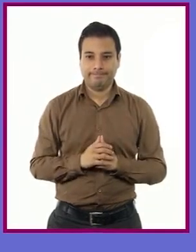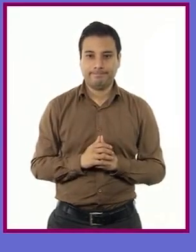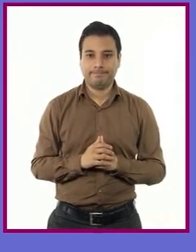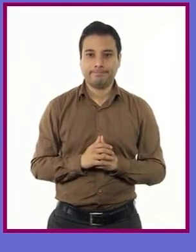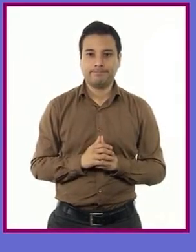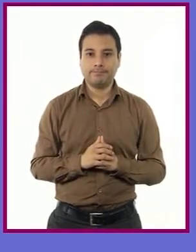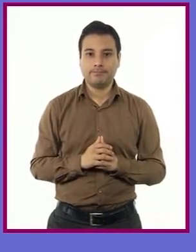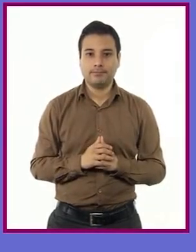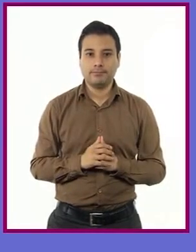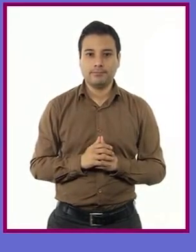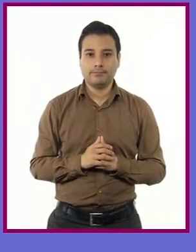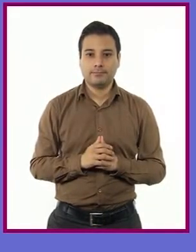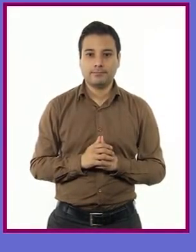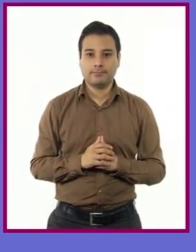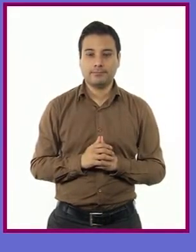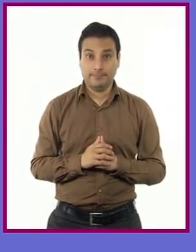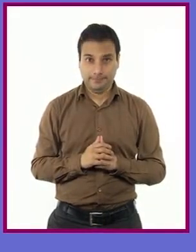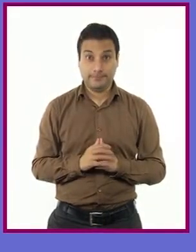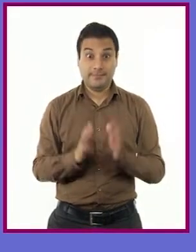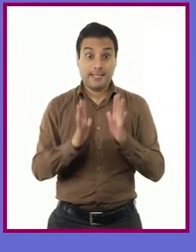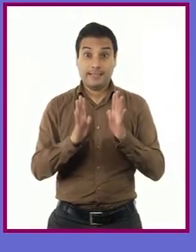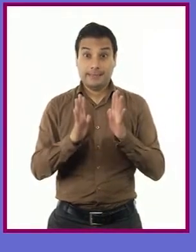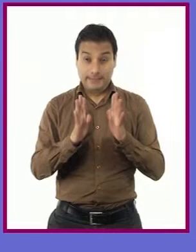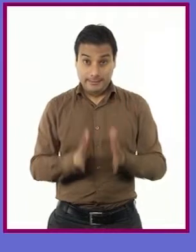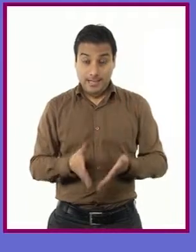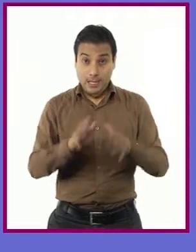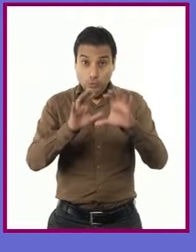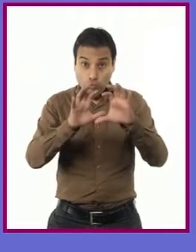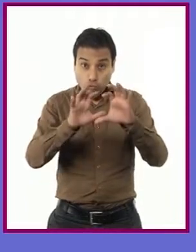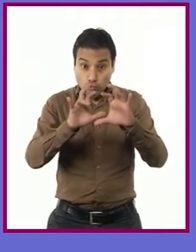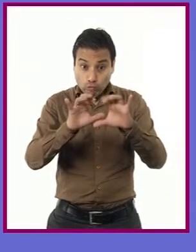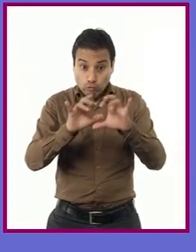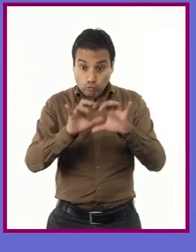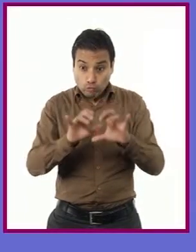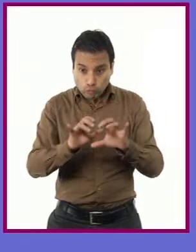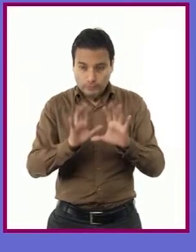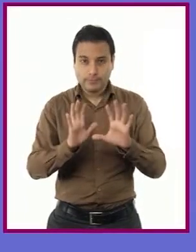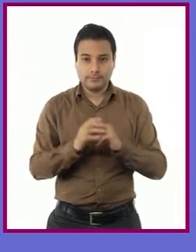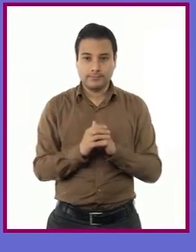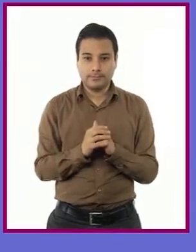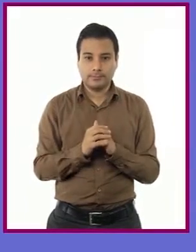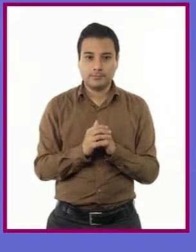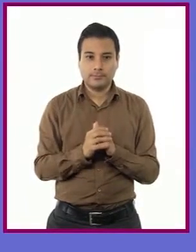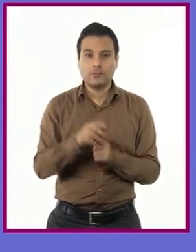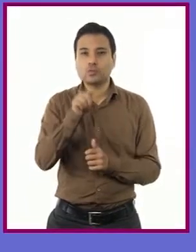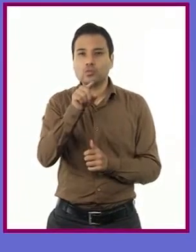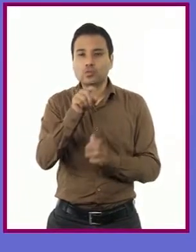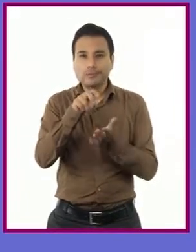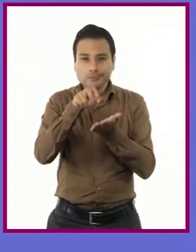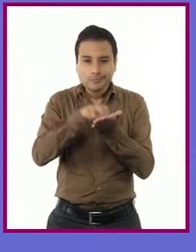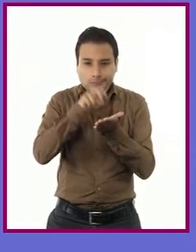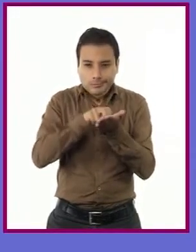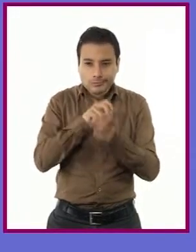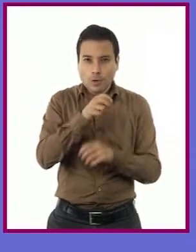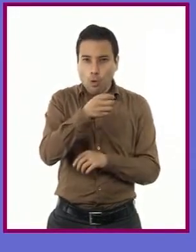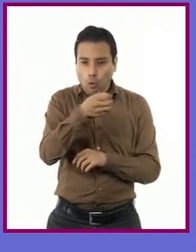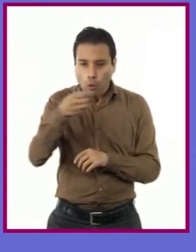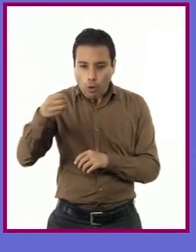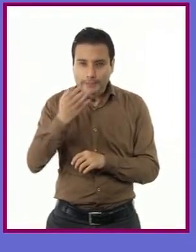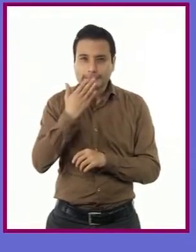Pegar texto. Una vez pegado el texto en el anverso del díptico, edita de acuerdo al orden, jerarquía y